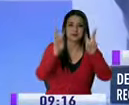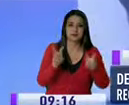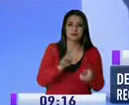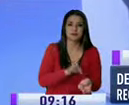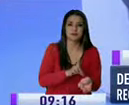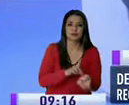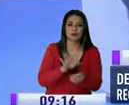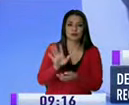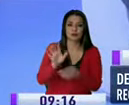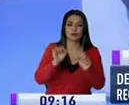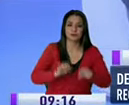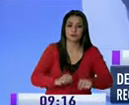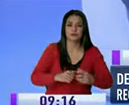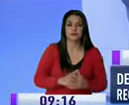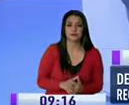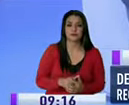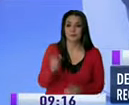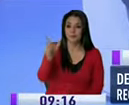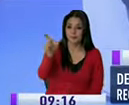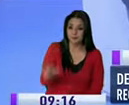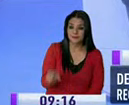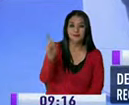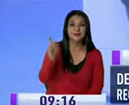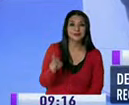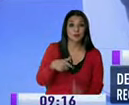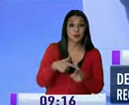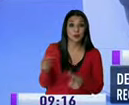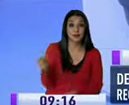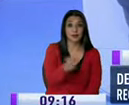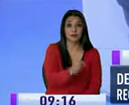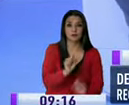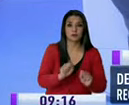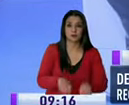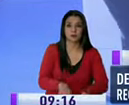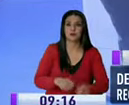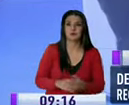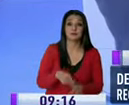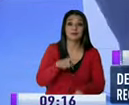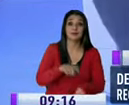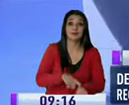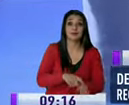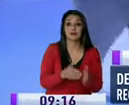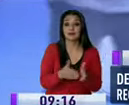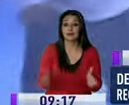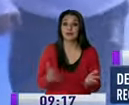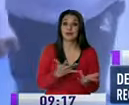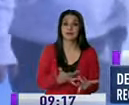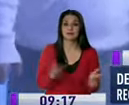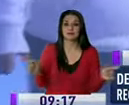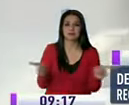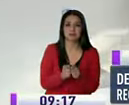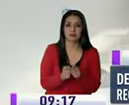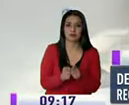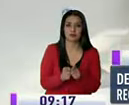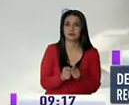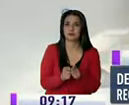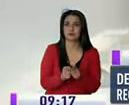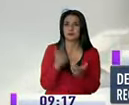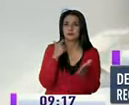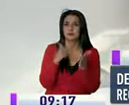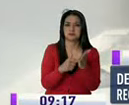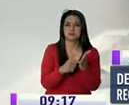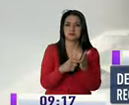cuenta este hospital a un paciente que lo requiera con urgencia, reduciendo su tiempo de espera, sobre todo cuando se trata de